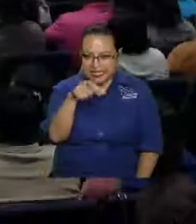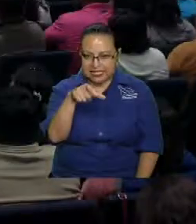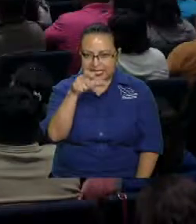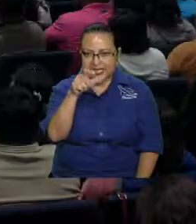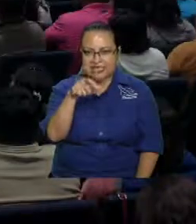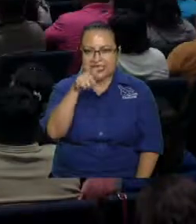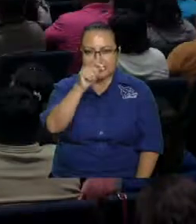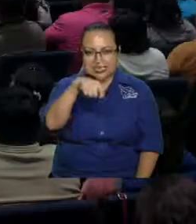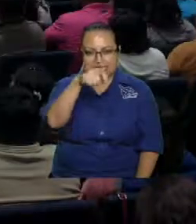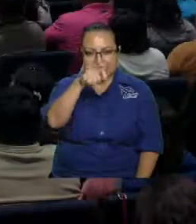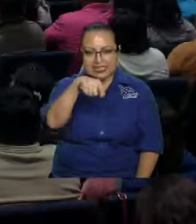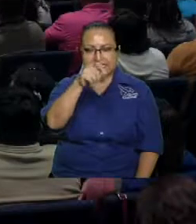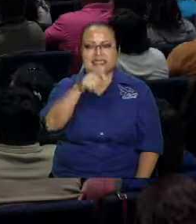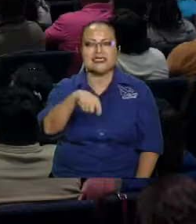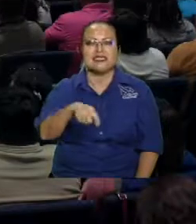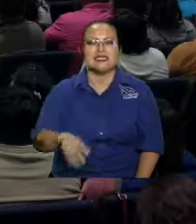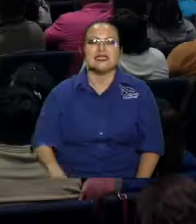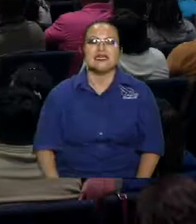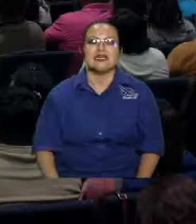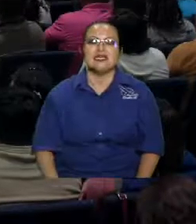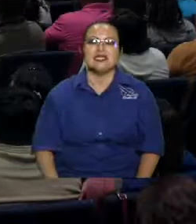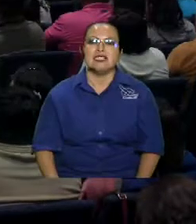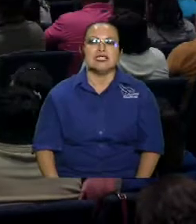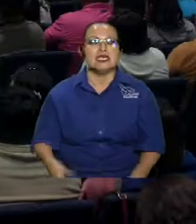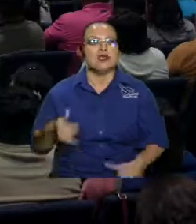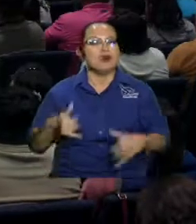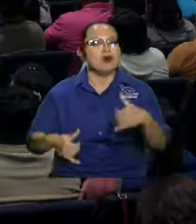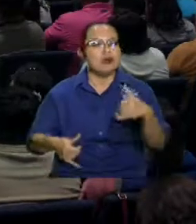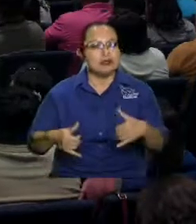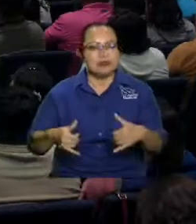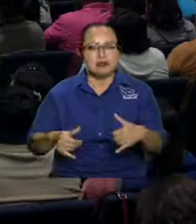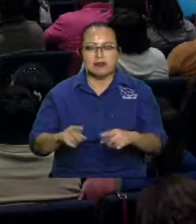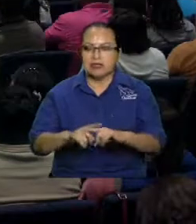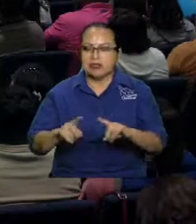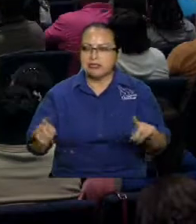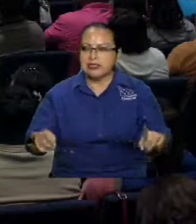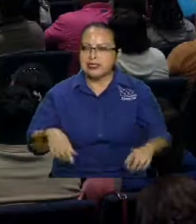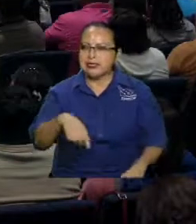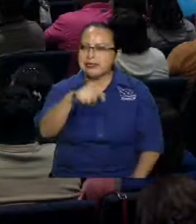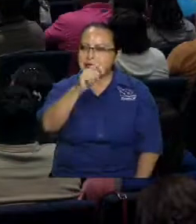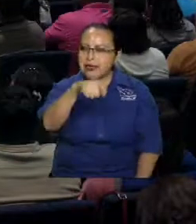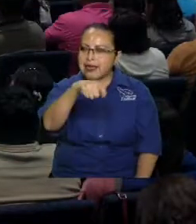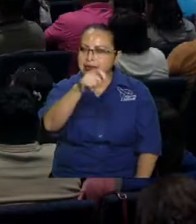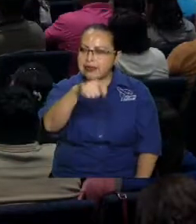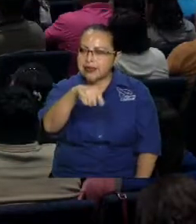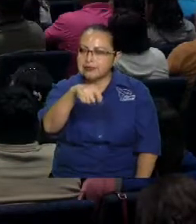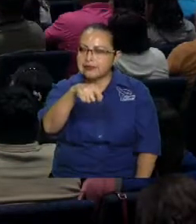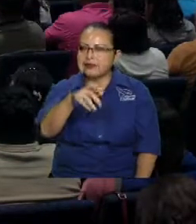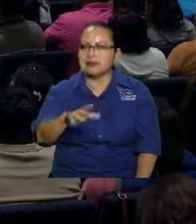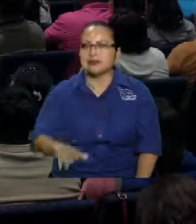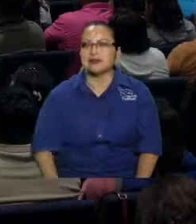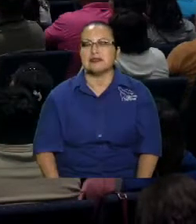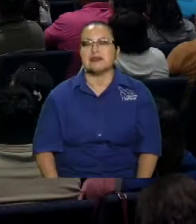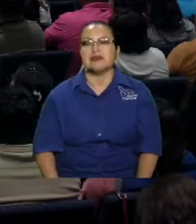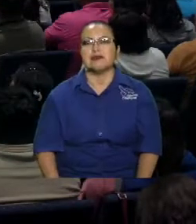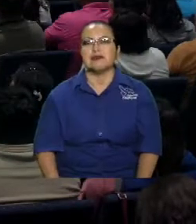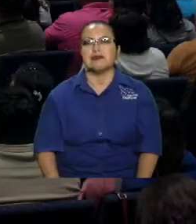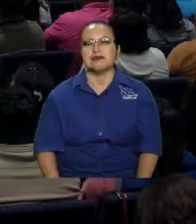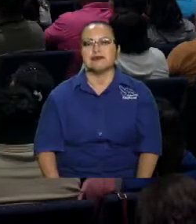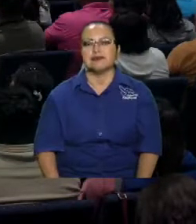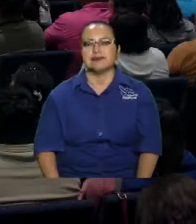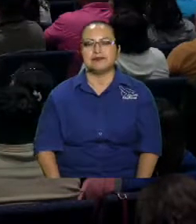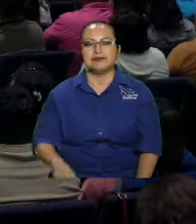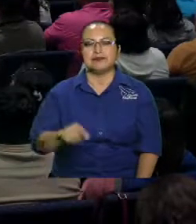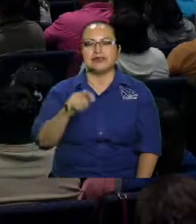Y que sacas esta tarjeta para pagar esta otra. Y juegas con las tarjetas. ¿Y sabes qué es lo único